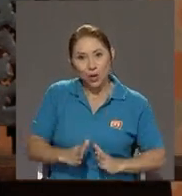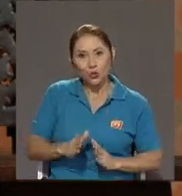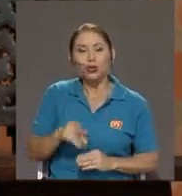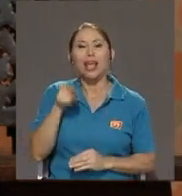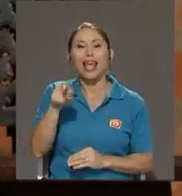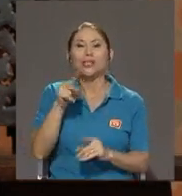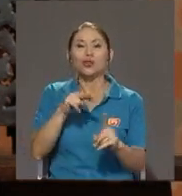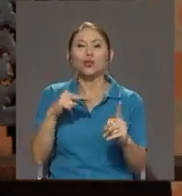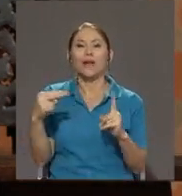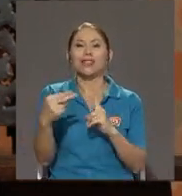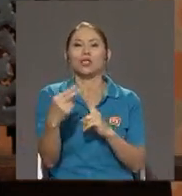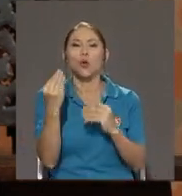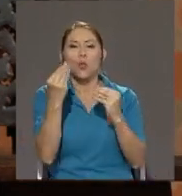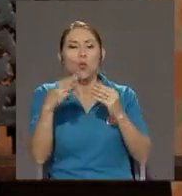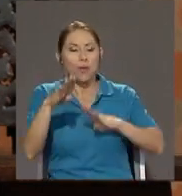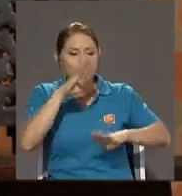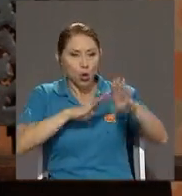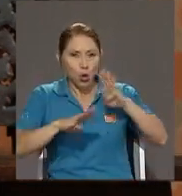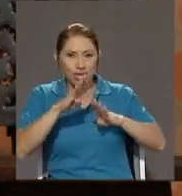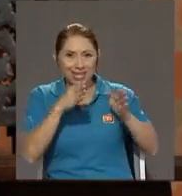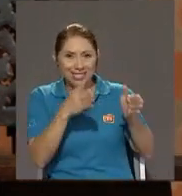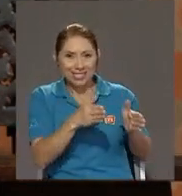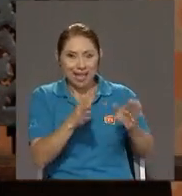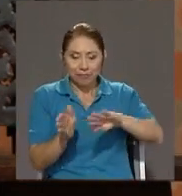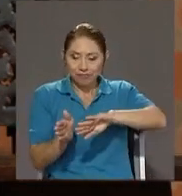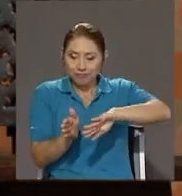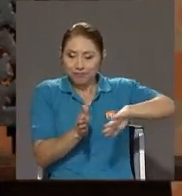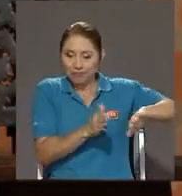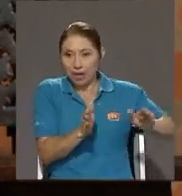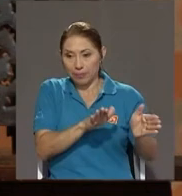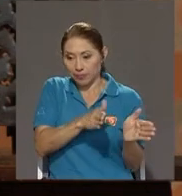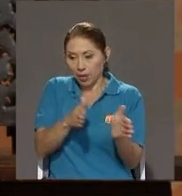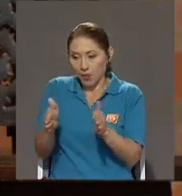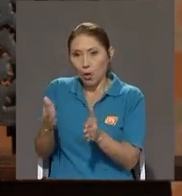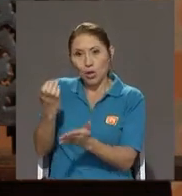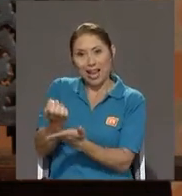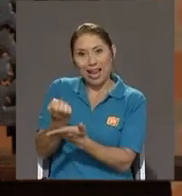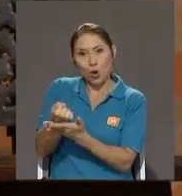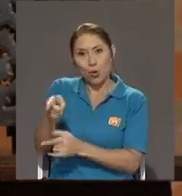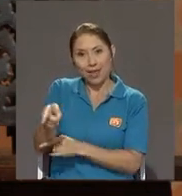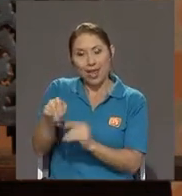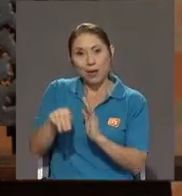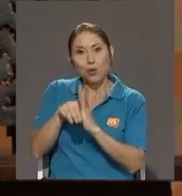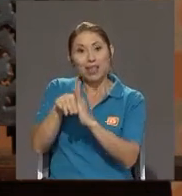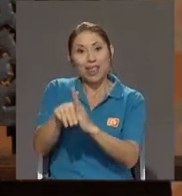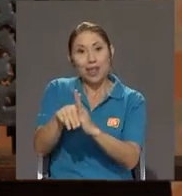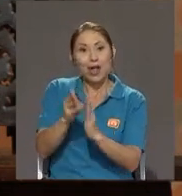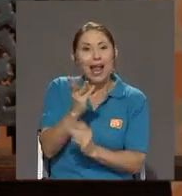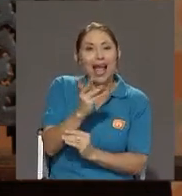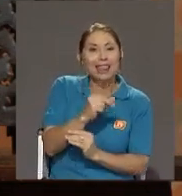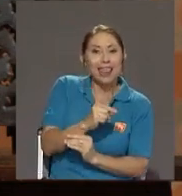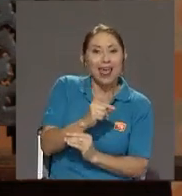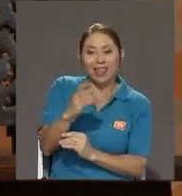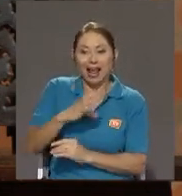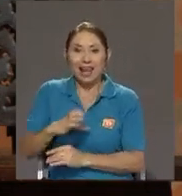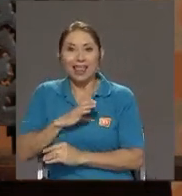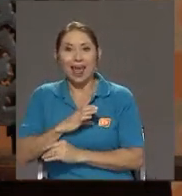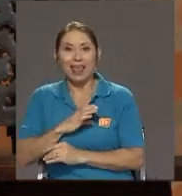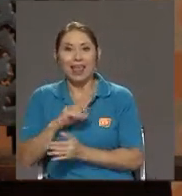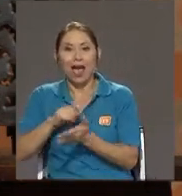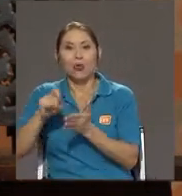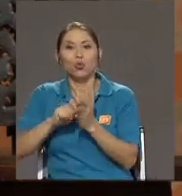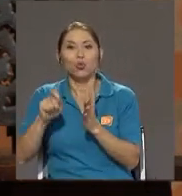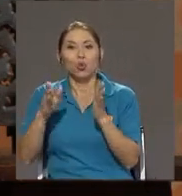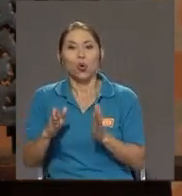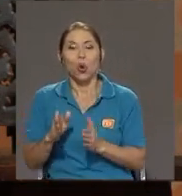muy biologicista de la historia. Y por otro lado, por el lado de la economía, tenemos el modelo de cantidad-calidad de Becker, que básicamente lo que nos dice